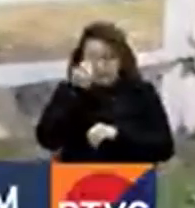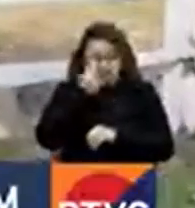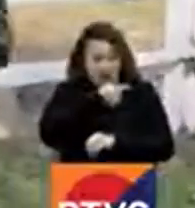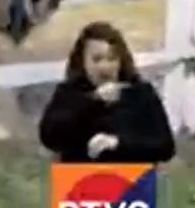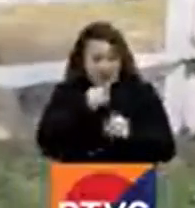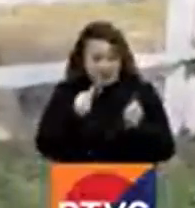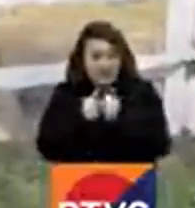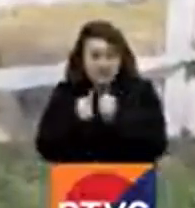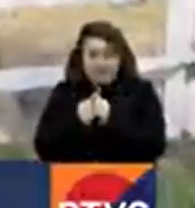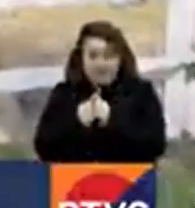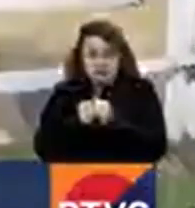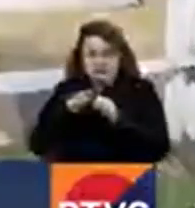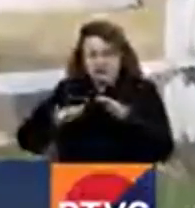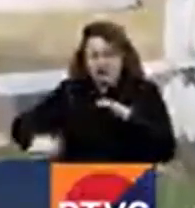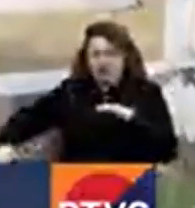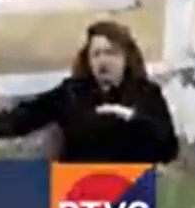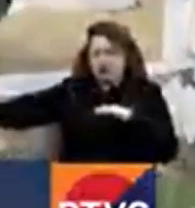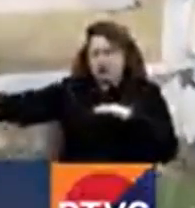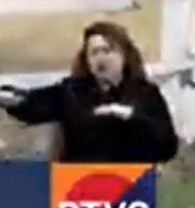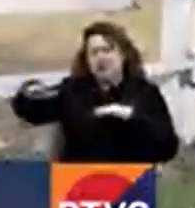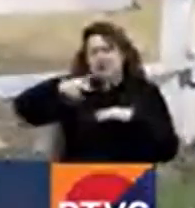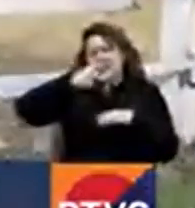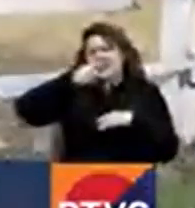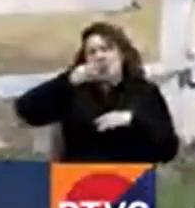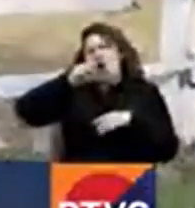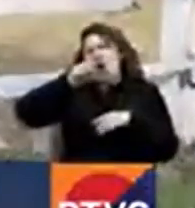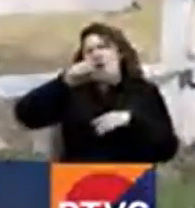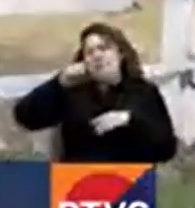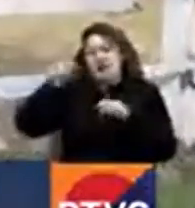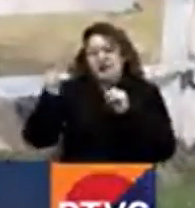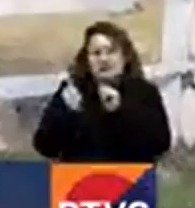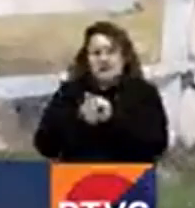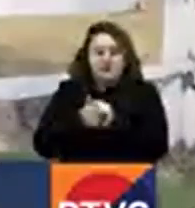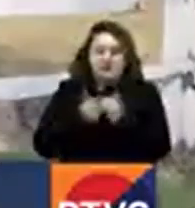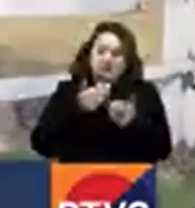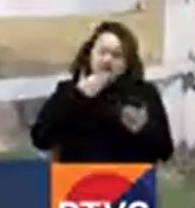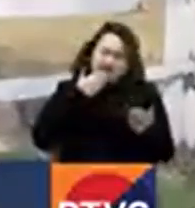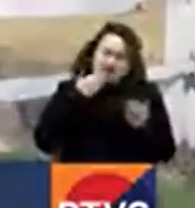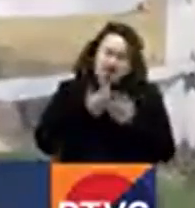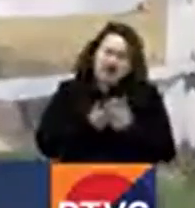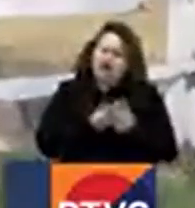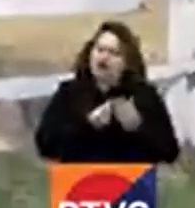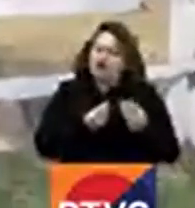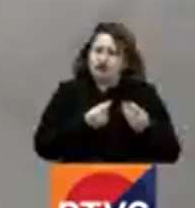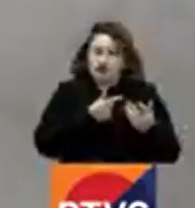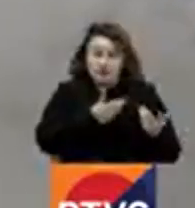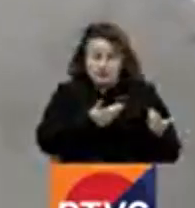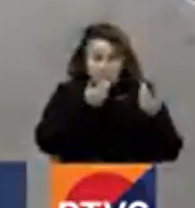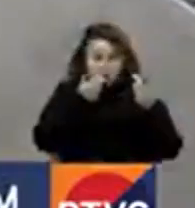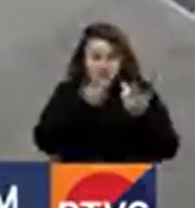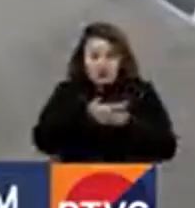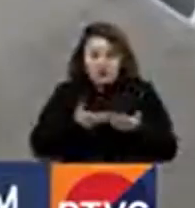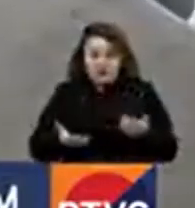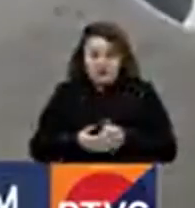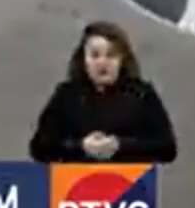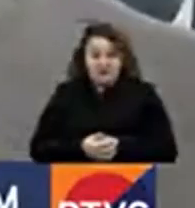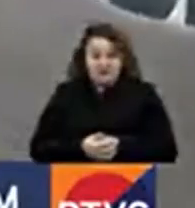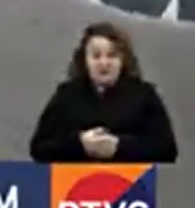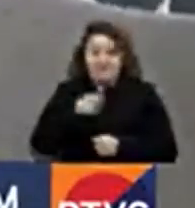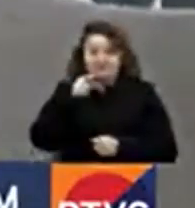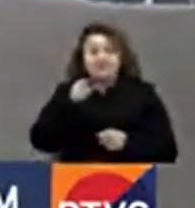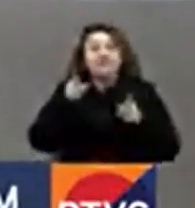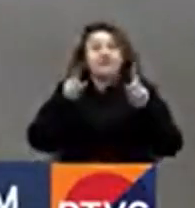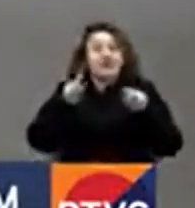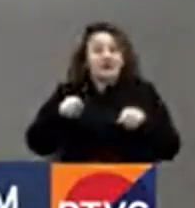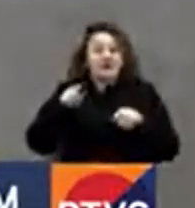a extensas sabanas, kilómetros, y hoy estoy muy agradecido con él porque me enseñó muchas cosas. Y él como tal, también él